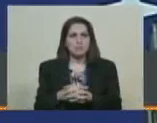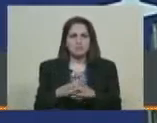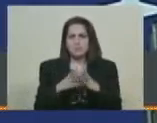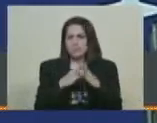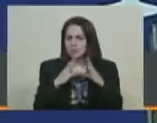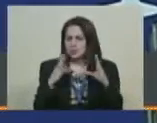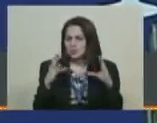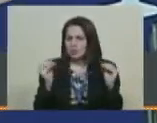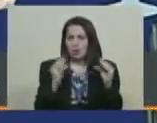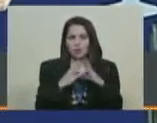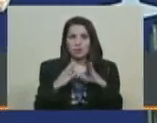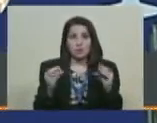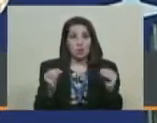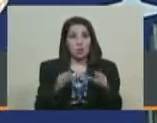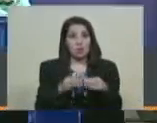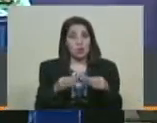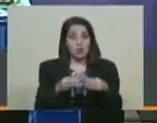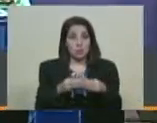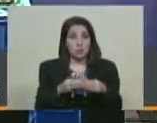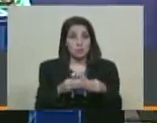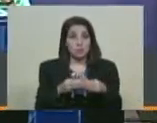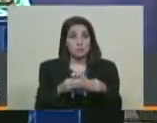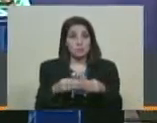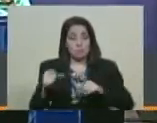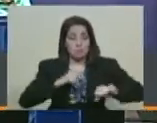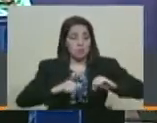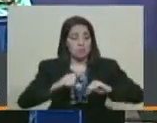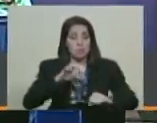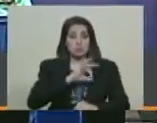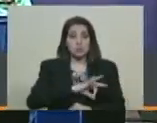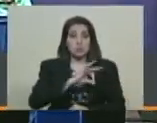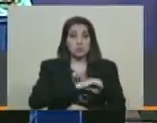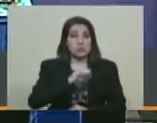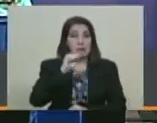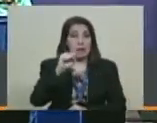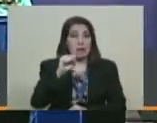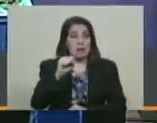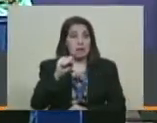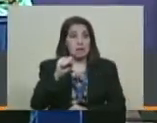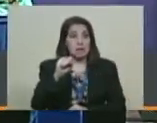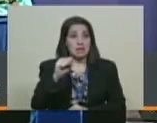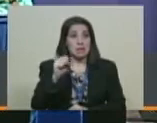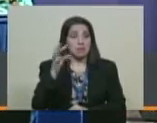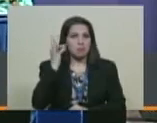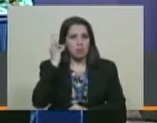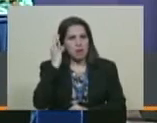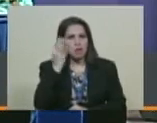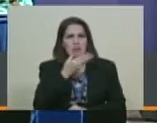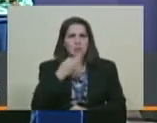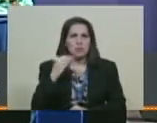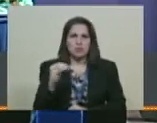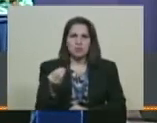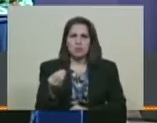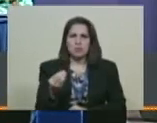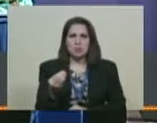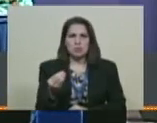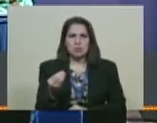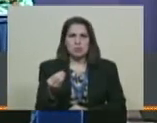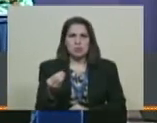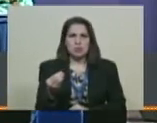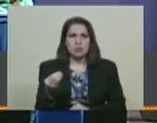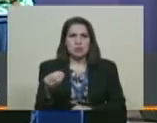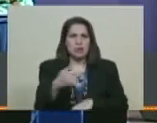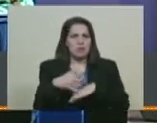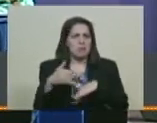Todos, todo, el gran polo patriótico, los movimientos sociales de la clase obrera, de las mujeres, de la juventud, de la